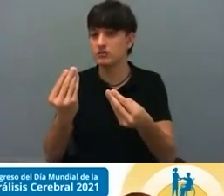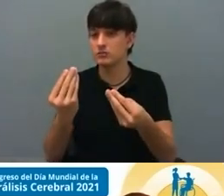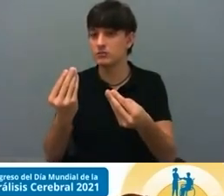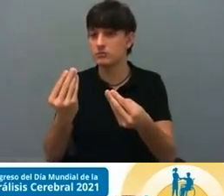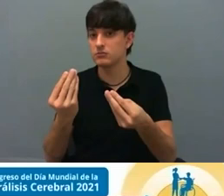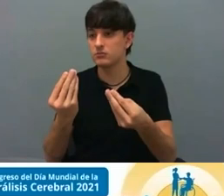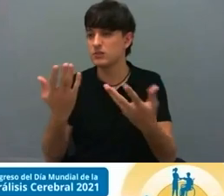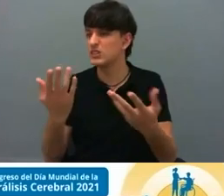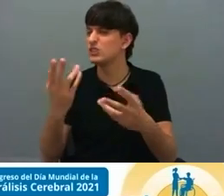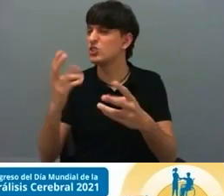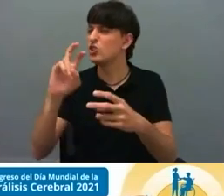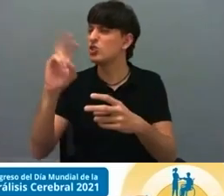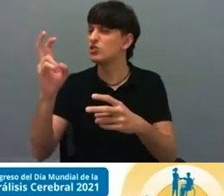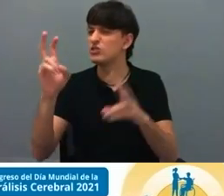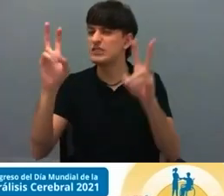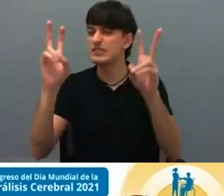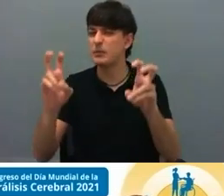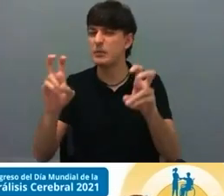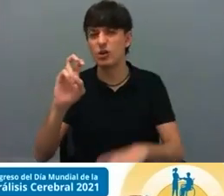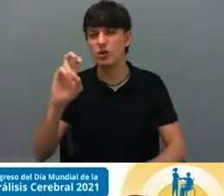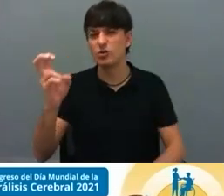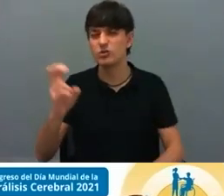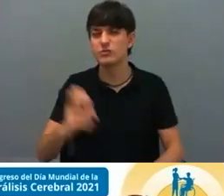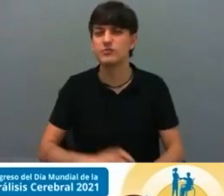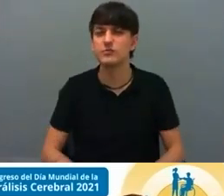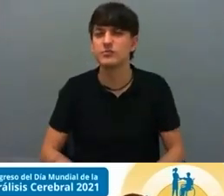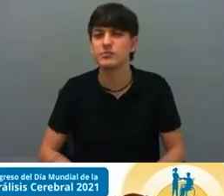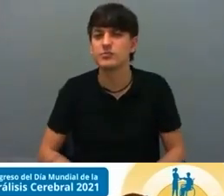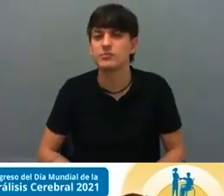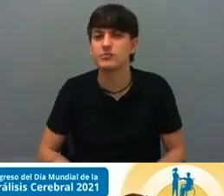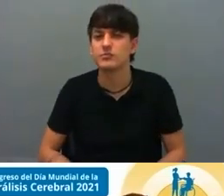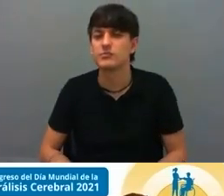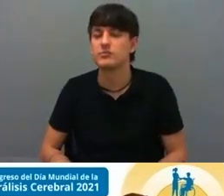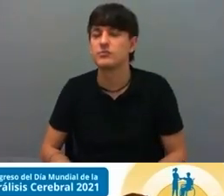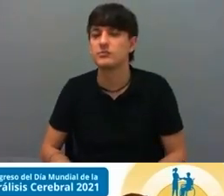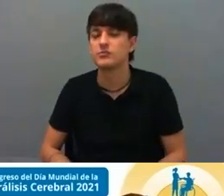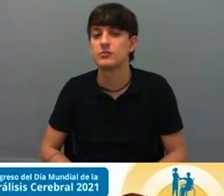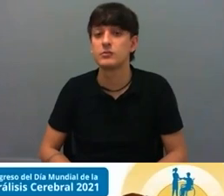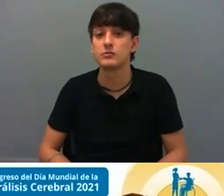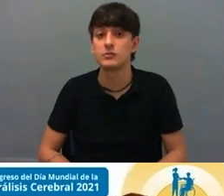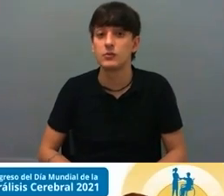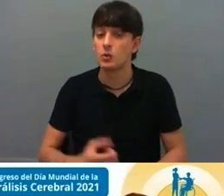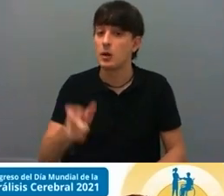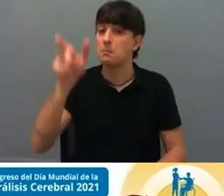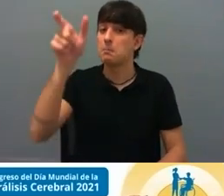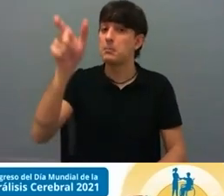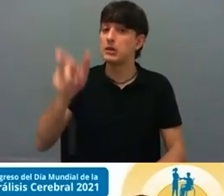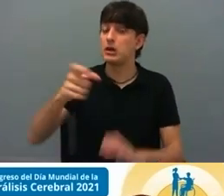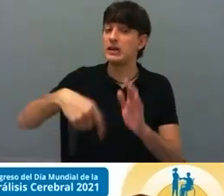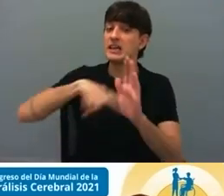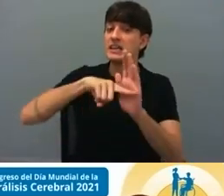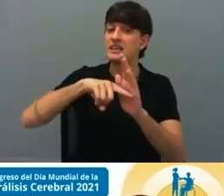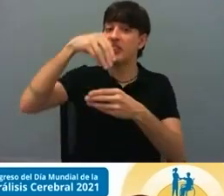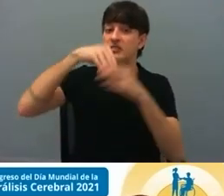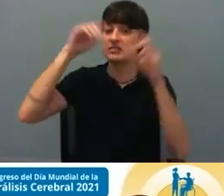otra de las cuestiones que han sido formuladas por algunas de las personas que están inscritas en este seminario